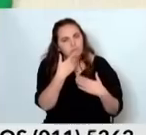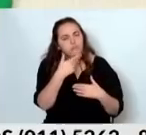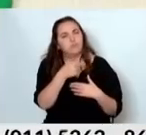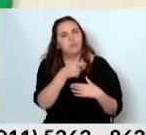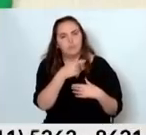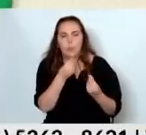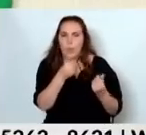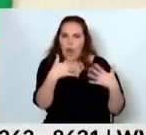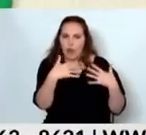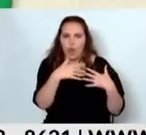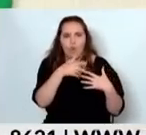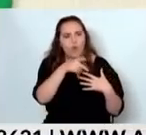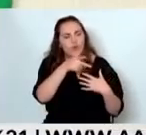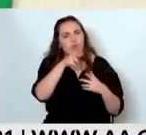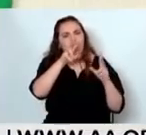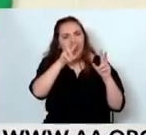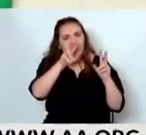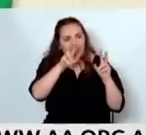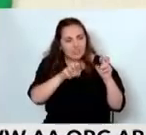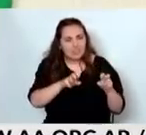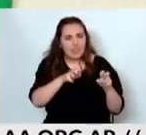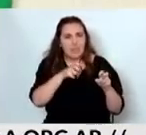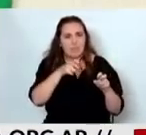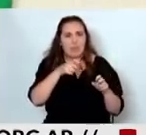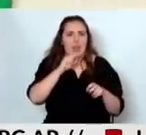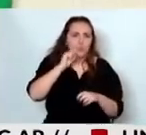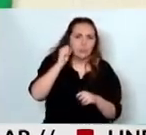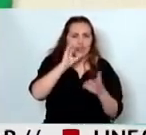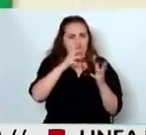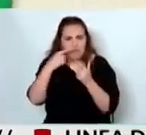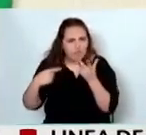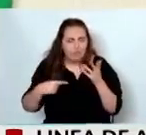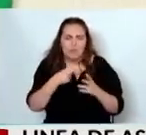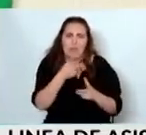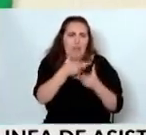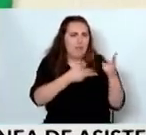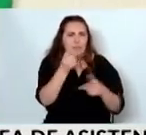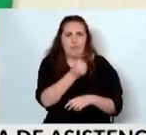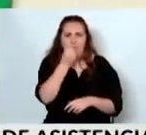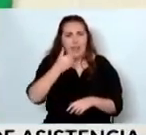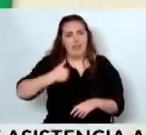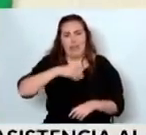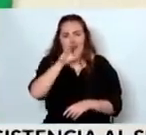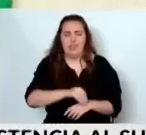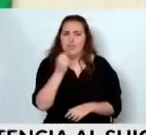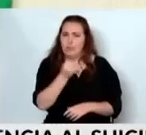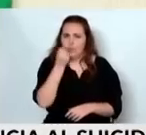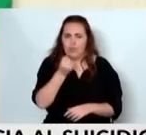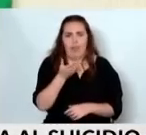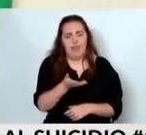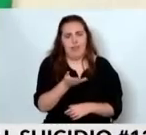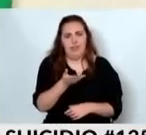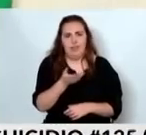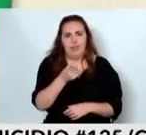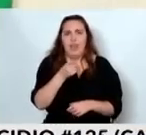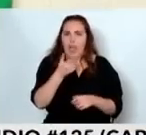porque empezar a hablar de suicidio en este país, en este mundo, es fundamental, porque no es algo que no está ocurriendo. Está ocurriendo, se